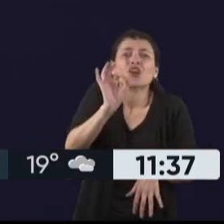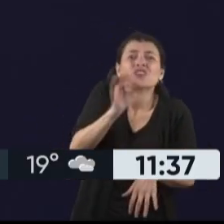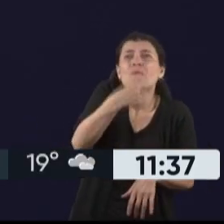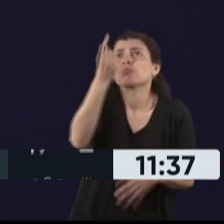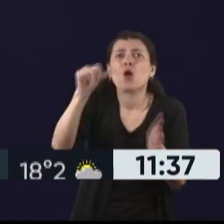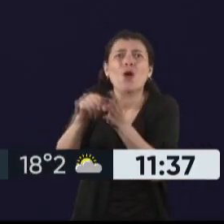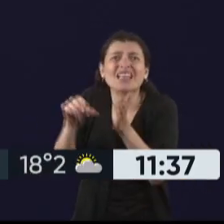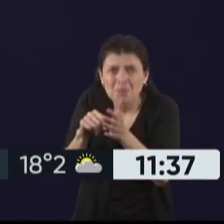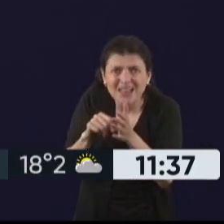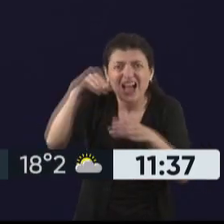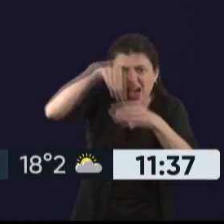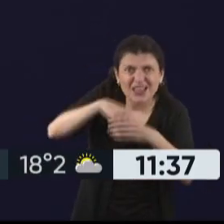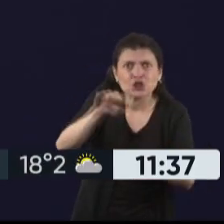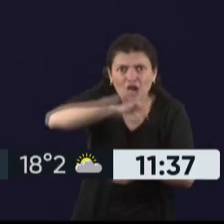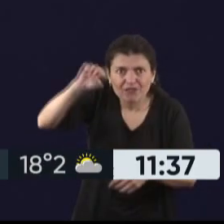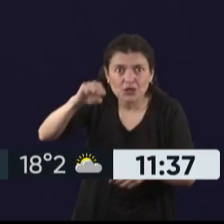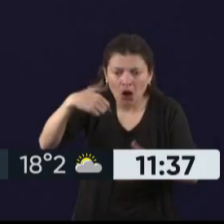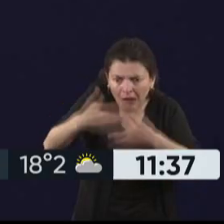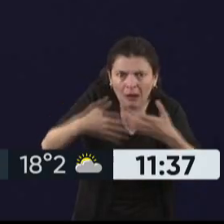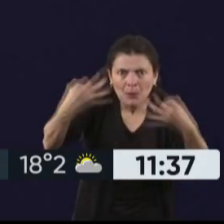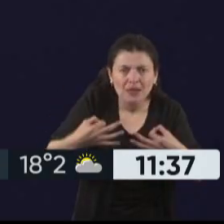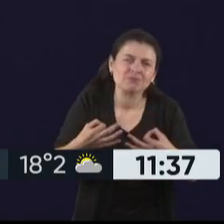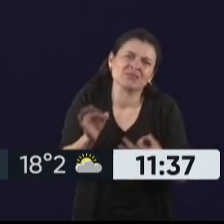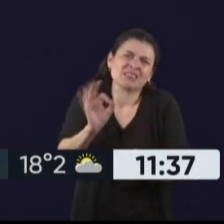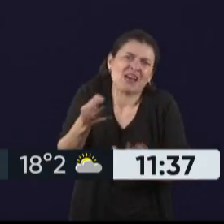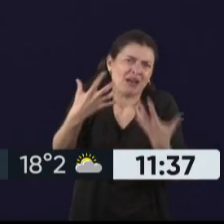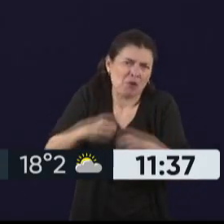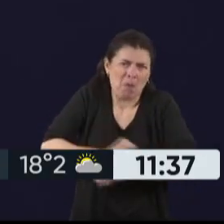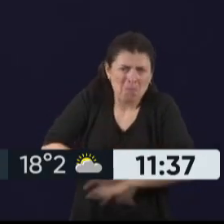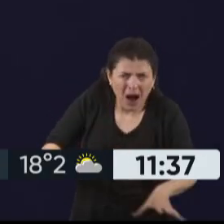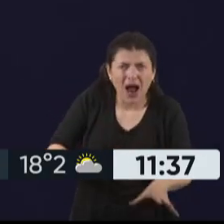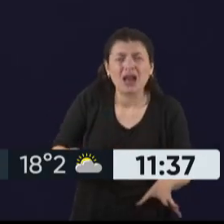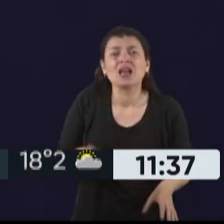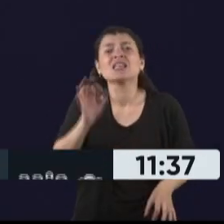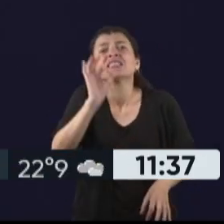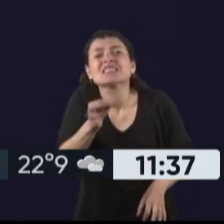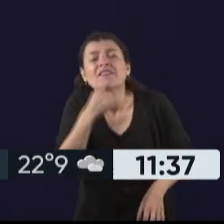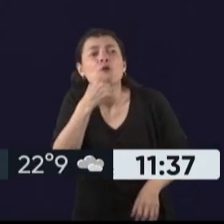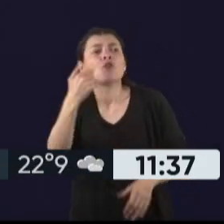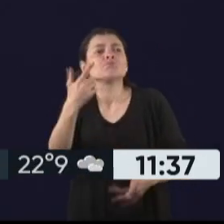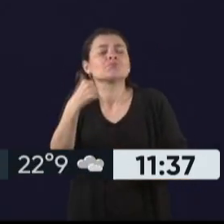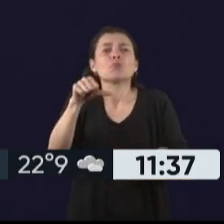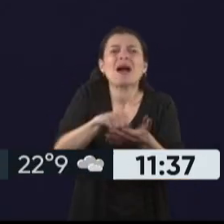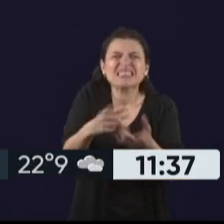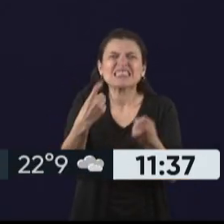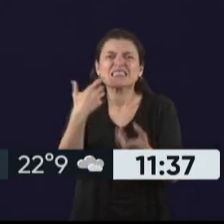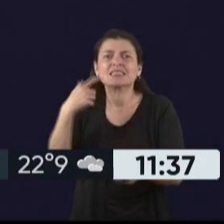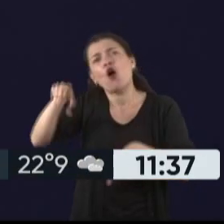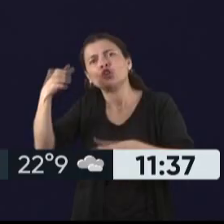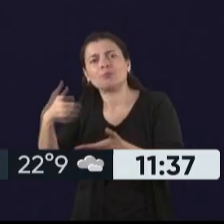inflación. Nadie puede pensar que un país es mejor sin inversiones que con inversiones, y nadie